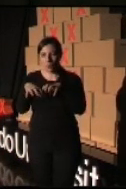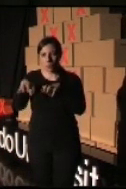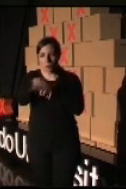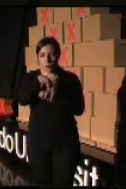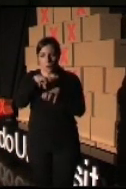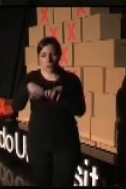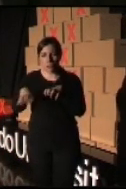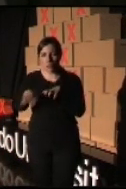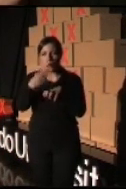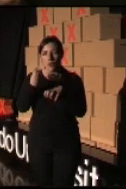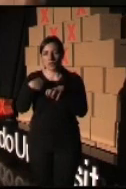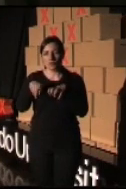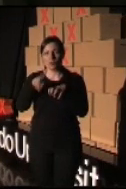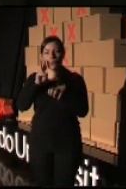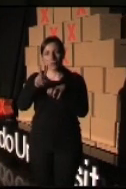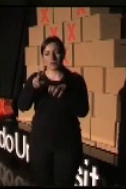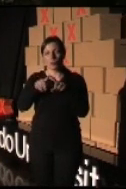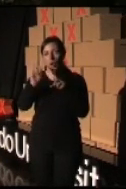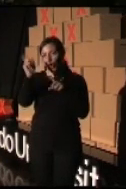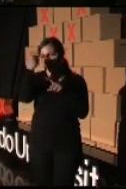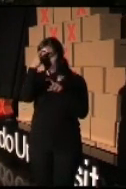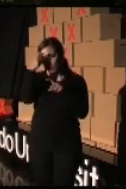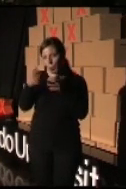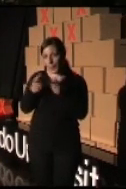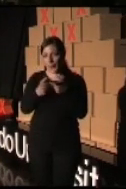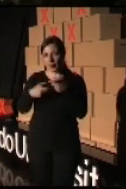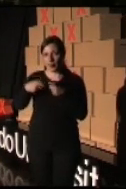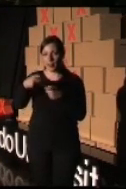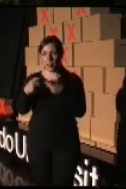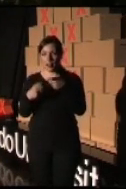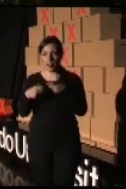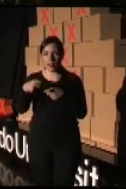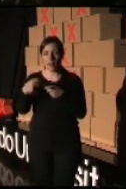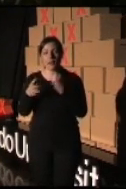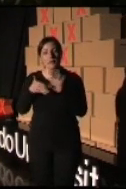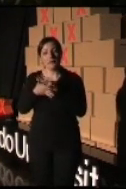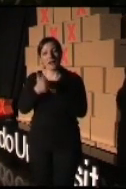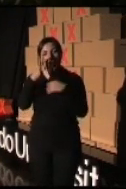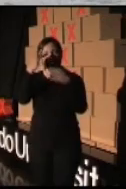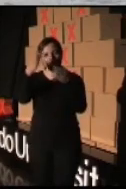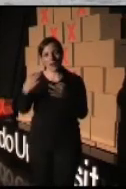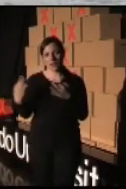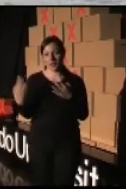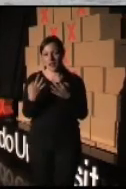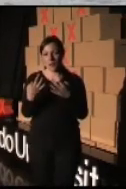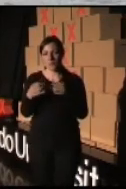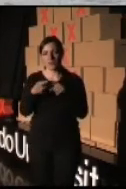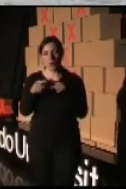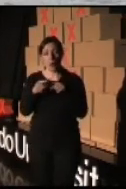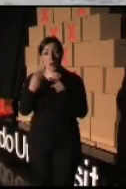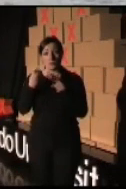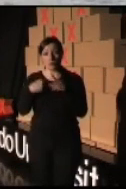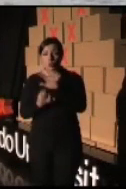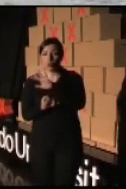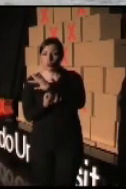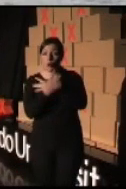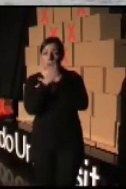que asociamos con el concepto de bacteria, son en realidad estructuras formadas a partir de organismos